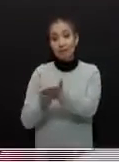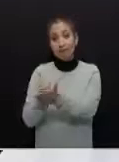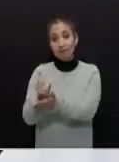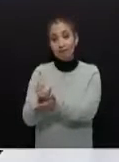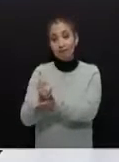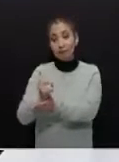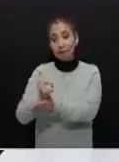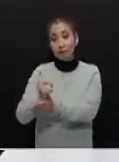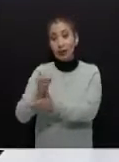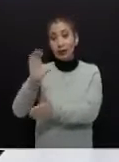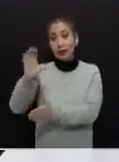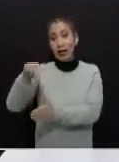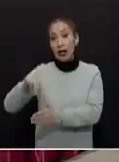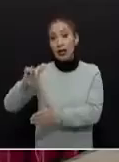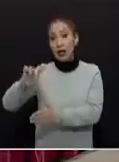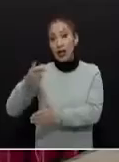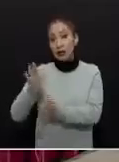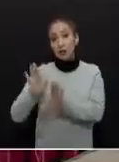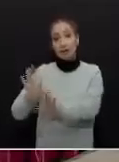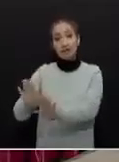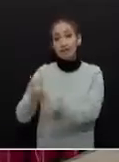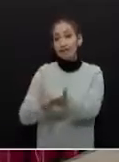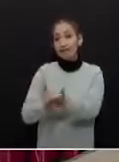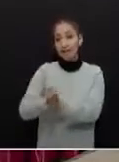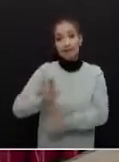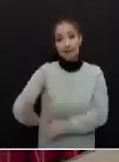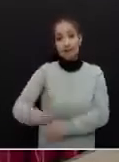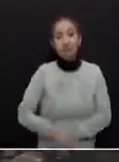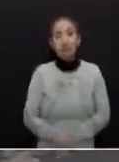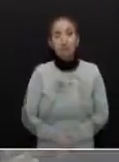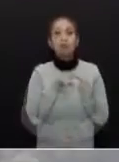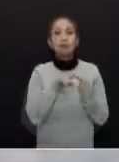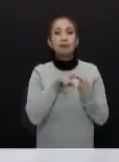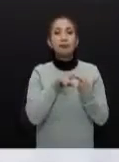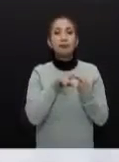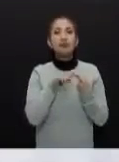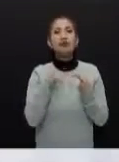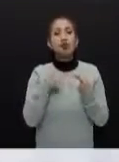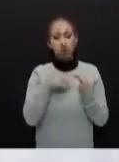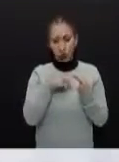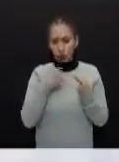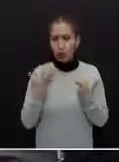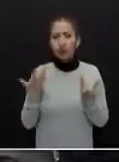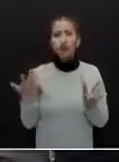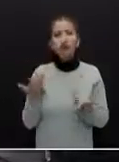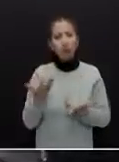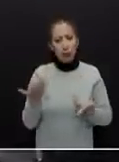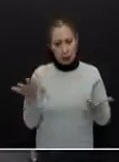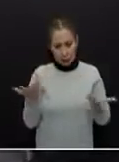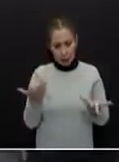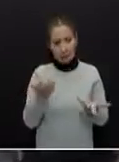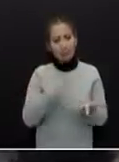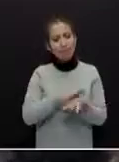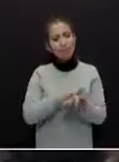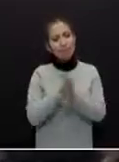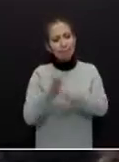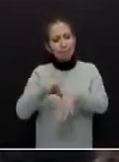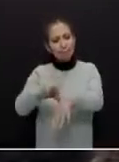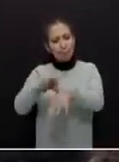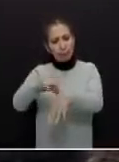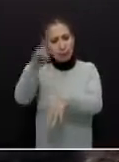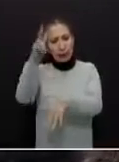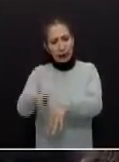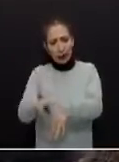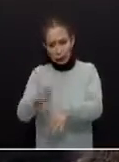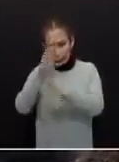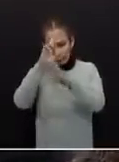de la Comisión Nacional de Derechos Humanos. Vamos a hacer realidad el Estado